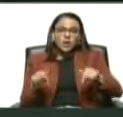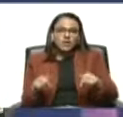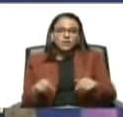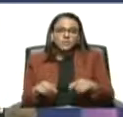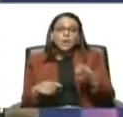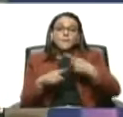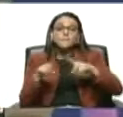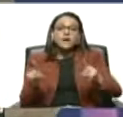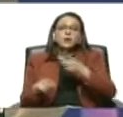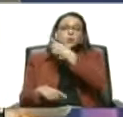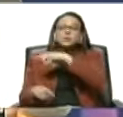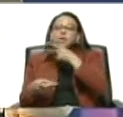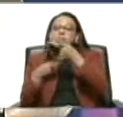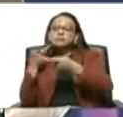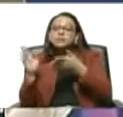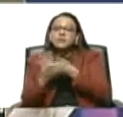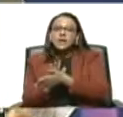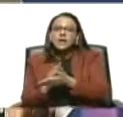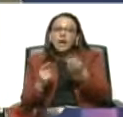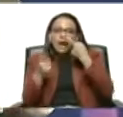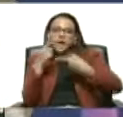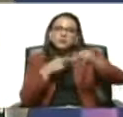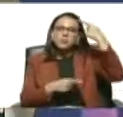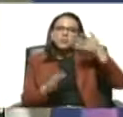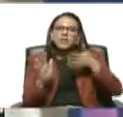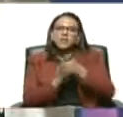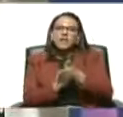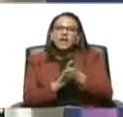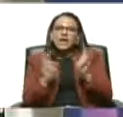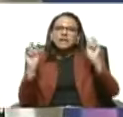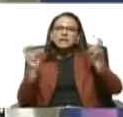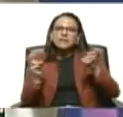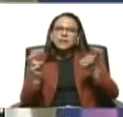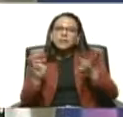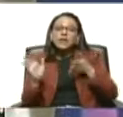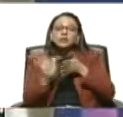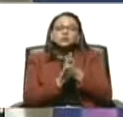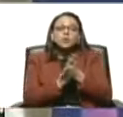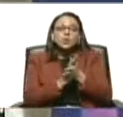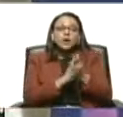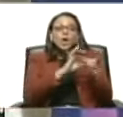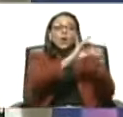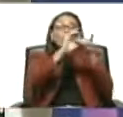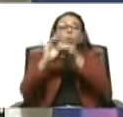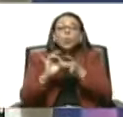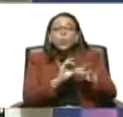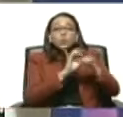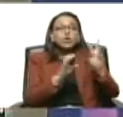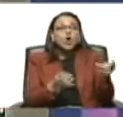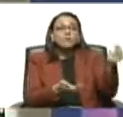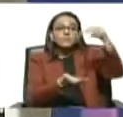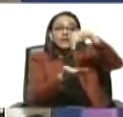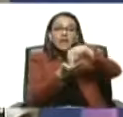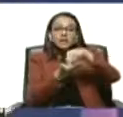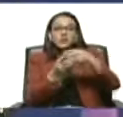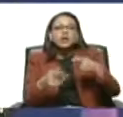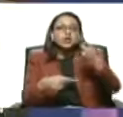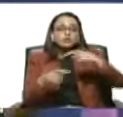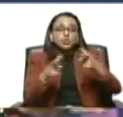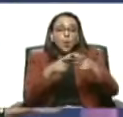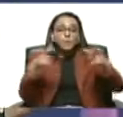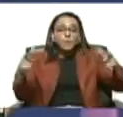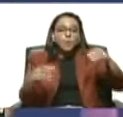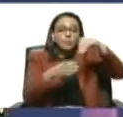año pasado el tema central fue sobre la unión nacional para crecer en Venezuela